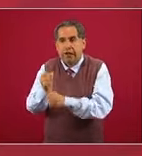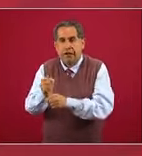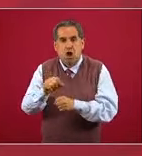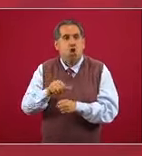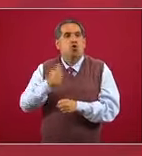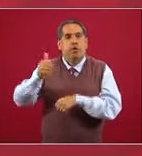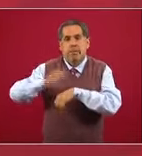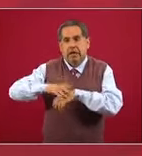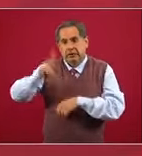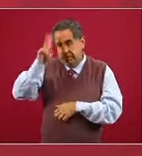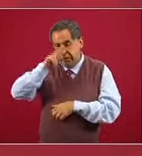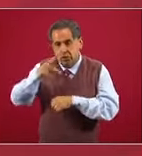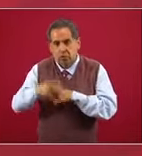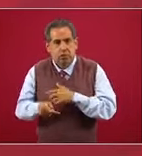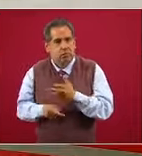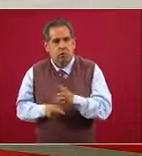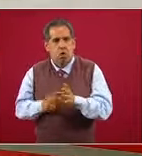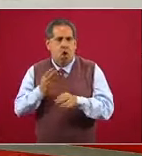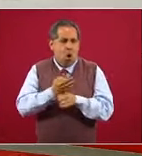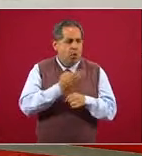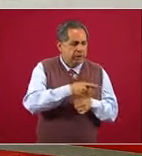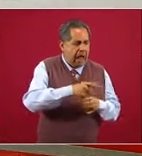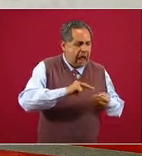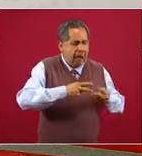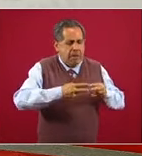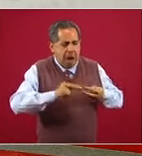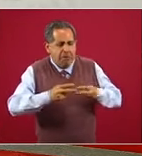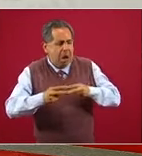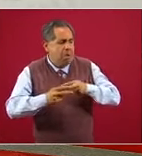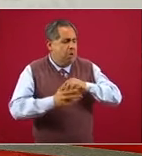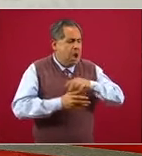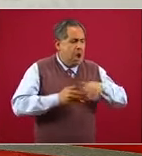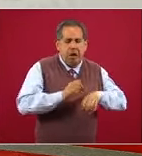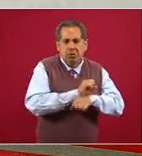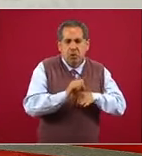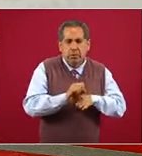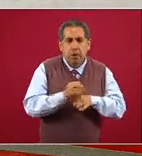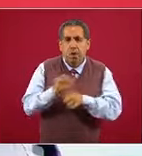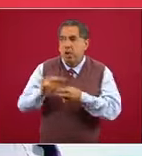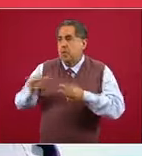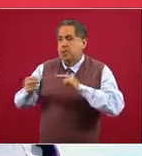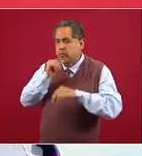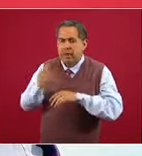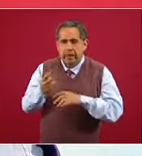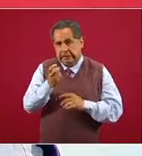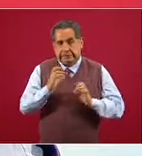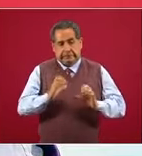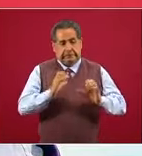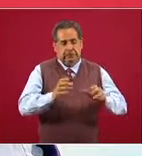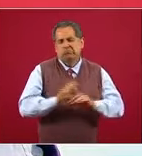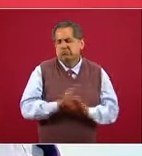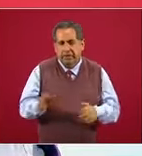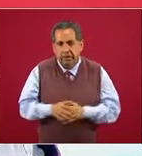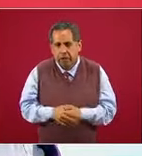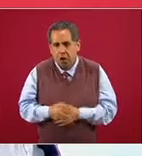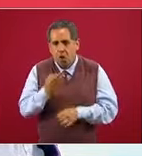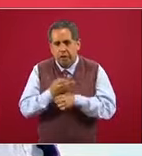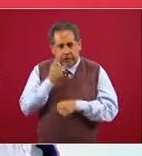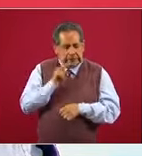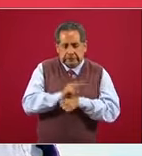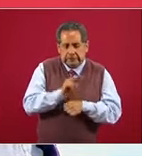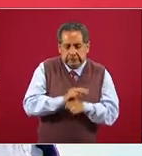otras capacidades al virus que las que originalmente tenía cuando llegó al país. Lógicamente, las más importantes a